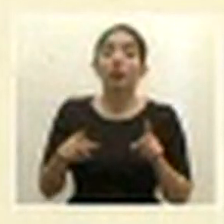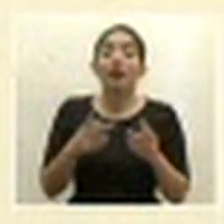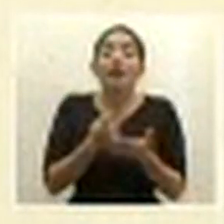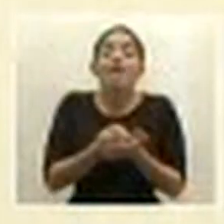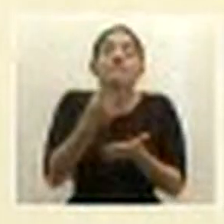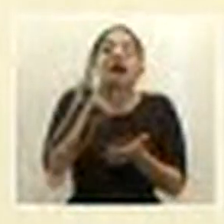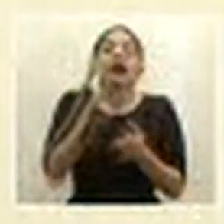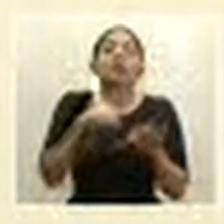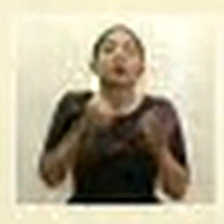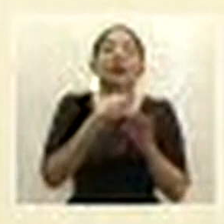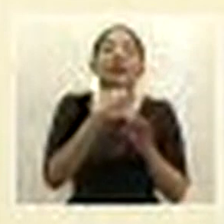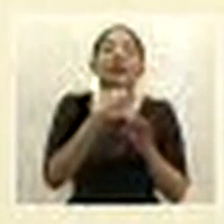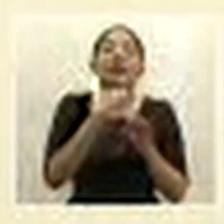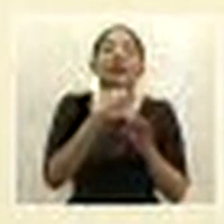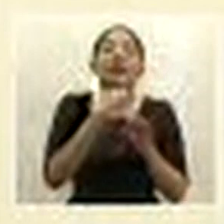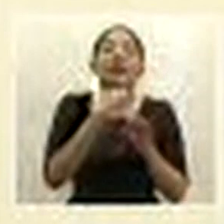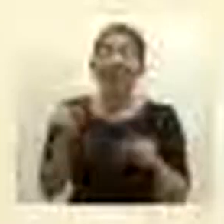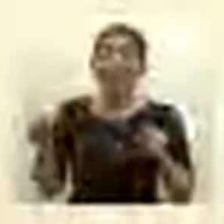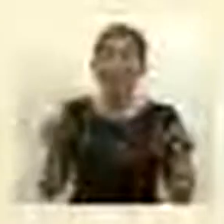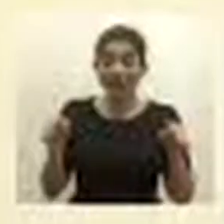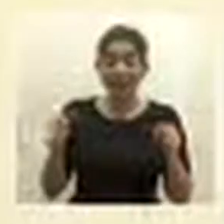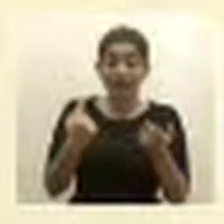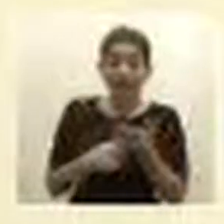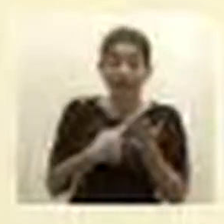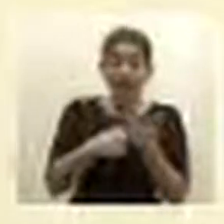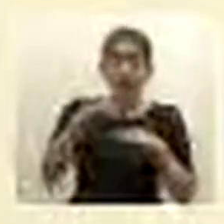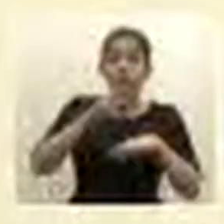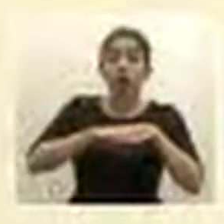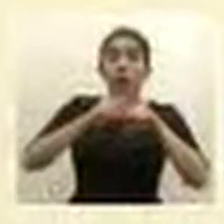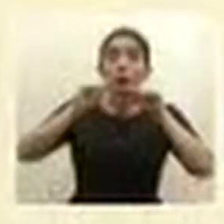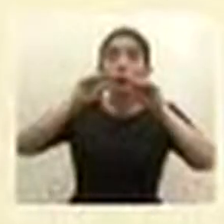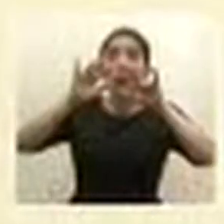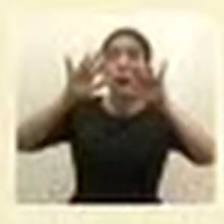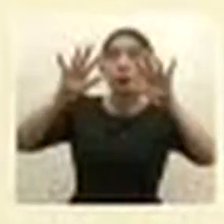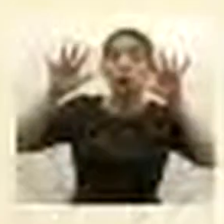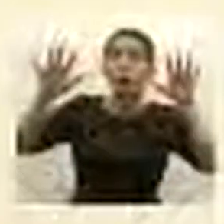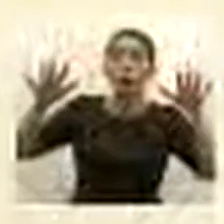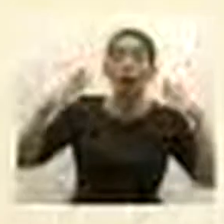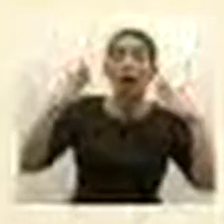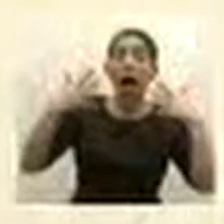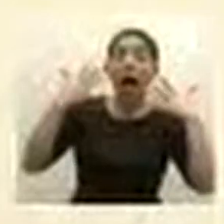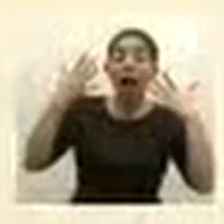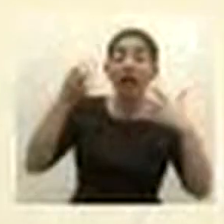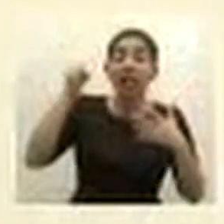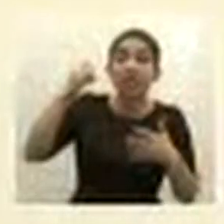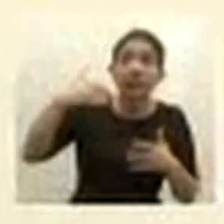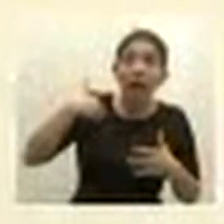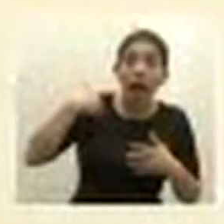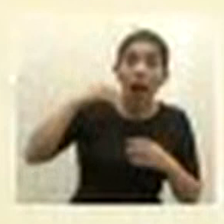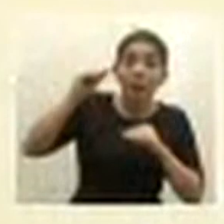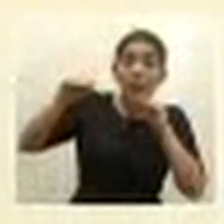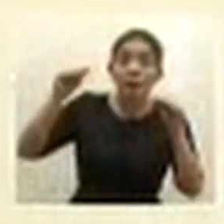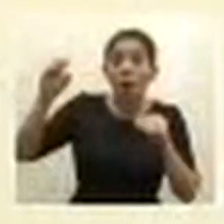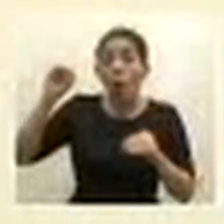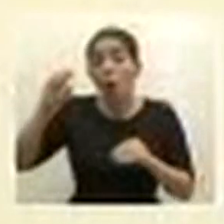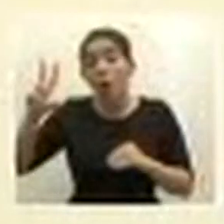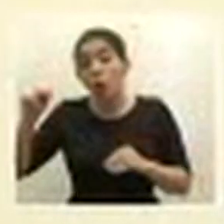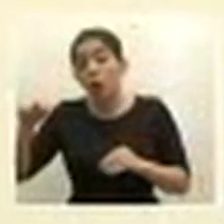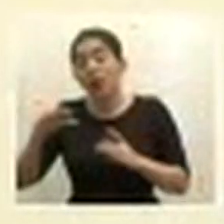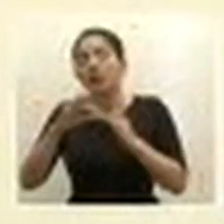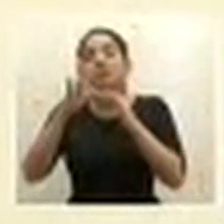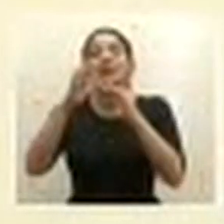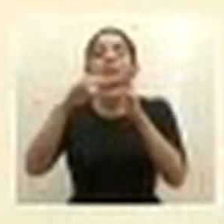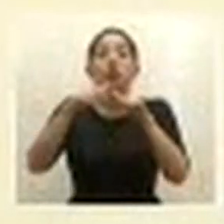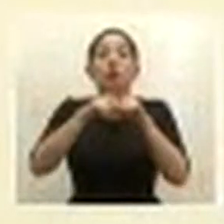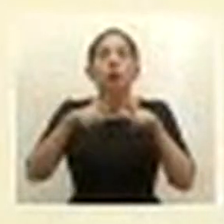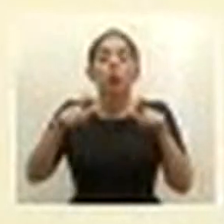vale la pena decir es que esas transmisiones que se podrían dar por vía aérea eventualmente sería sobre todo en espacios